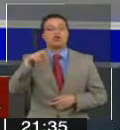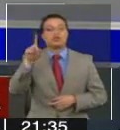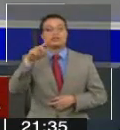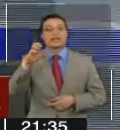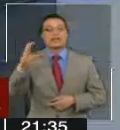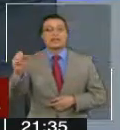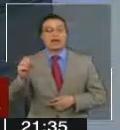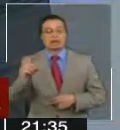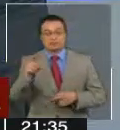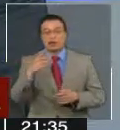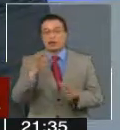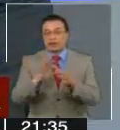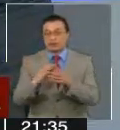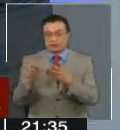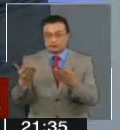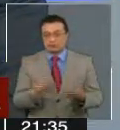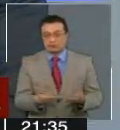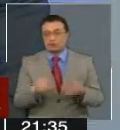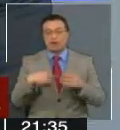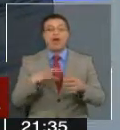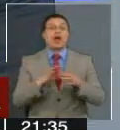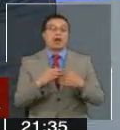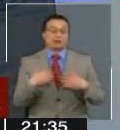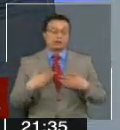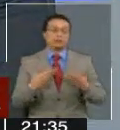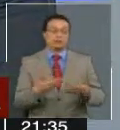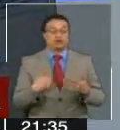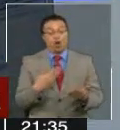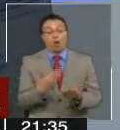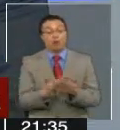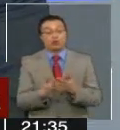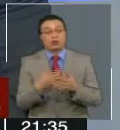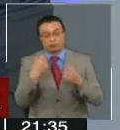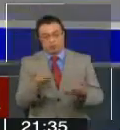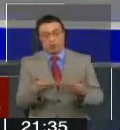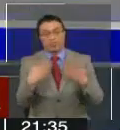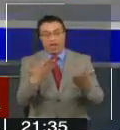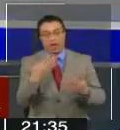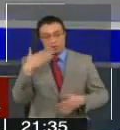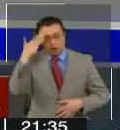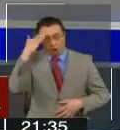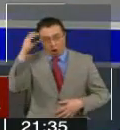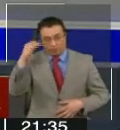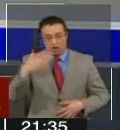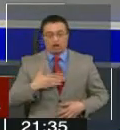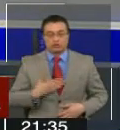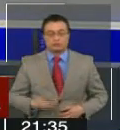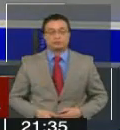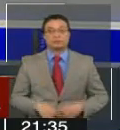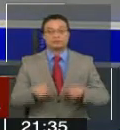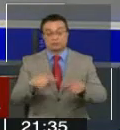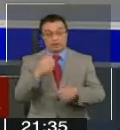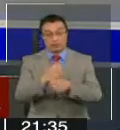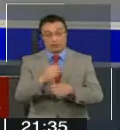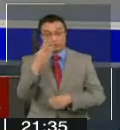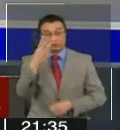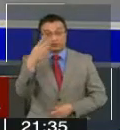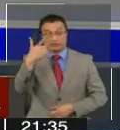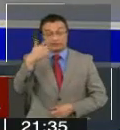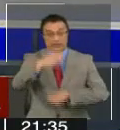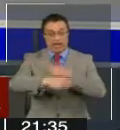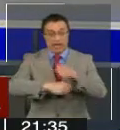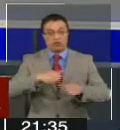gracias por acompañarnos. Gracias a usted, María, por darme la oportunidad de dar mi versión de los hechos. A ver, usted trabajó 37 años